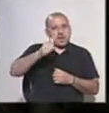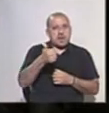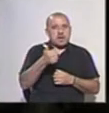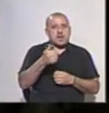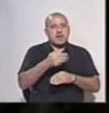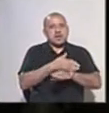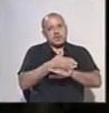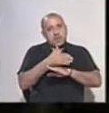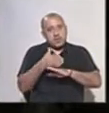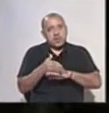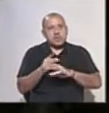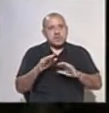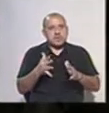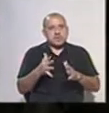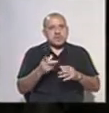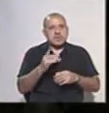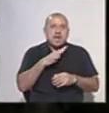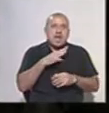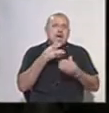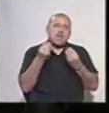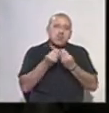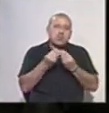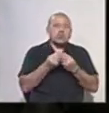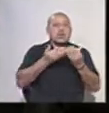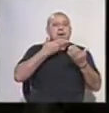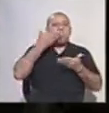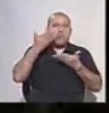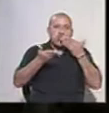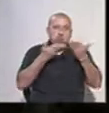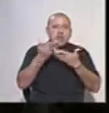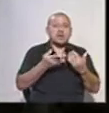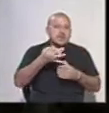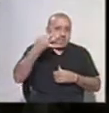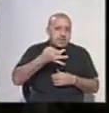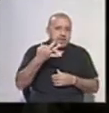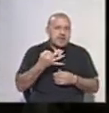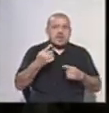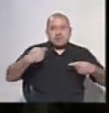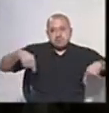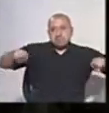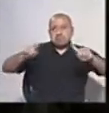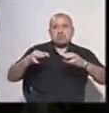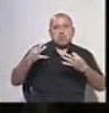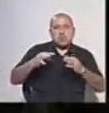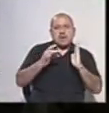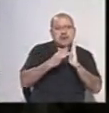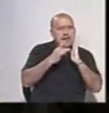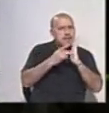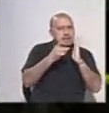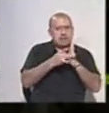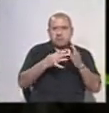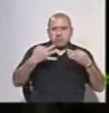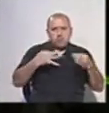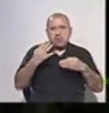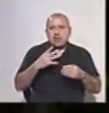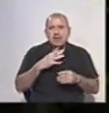como hay muchas murgas que están bien, todos los demás conjuntos participan y siempre es un año muy competitivo, siempre. Entonces, me parece que está